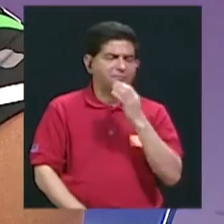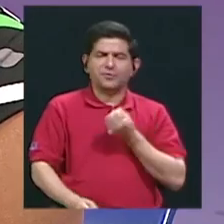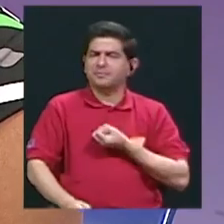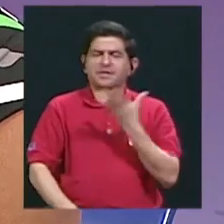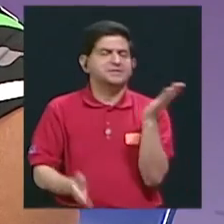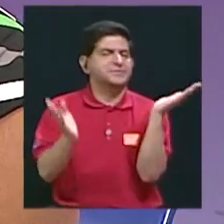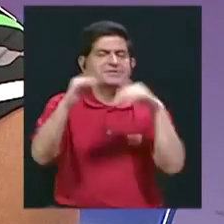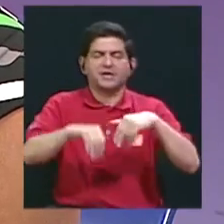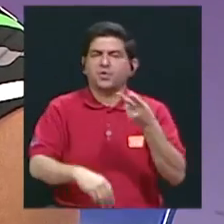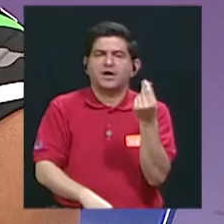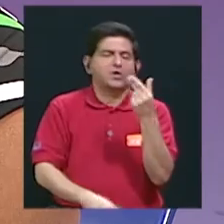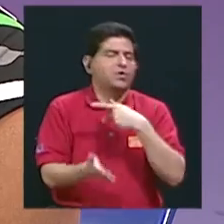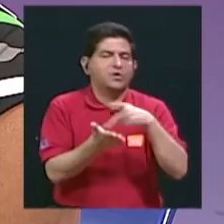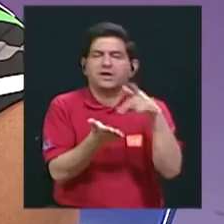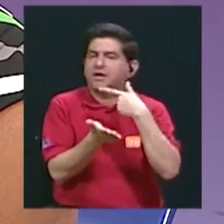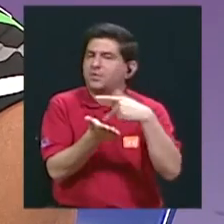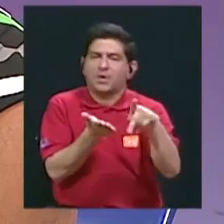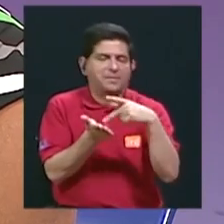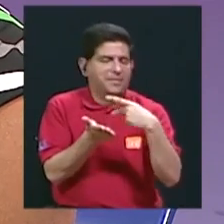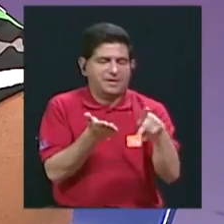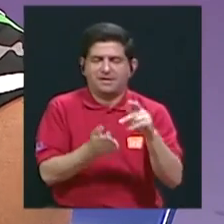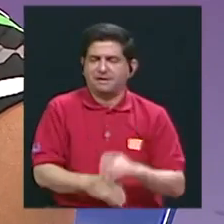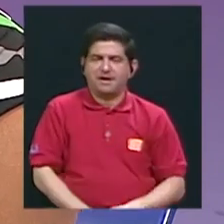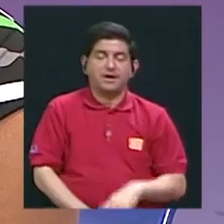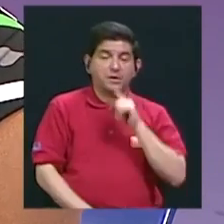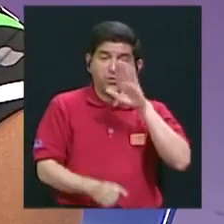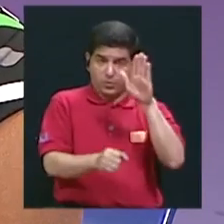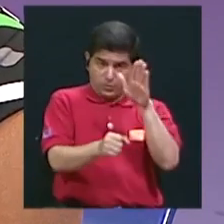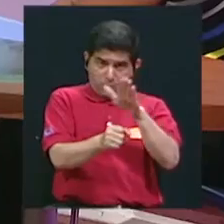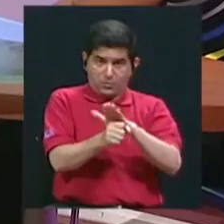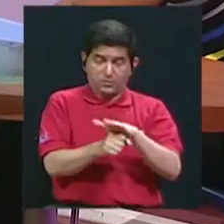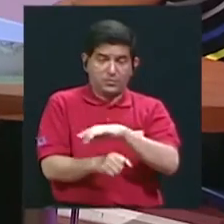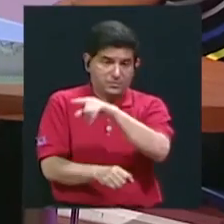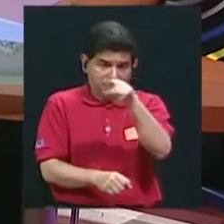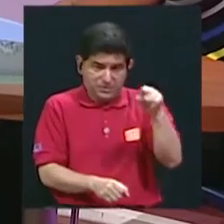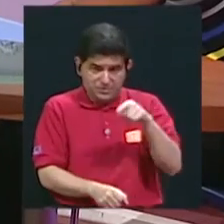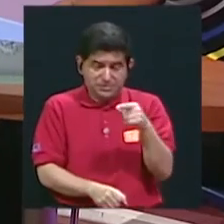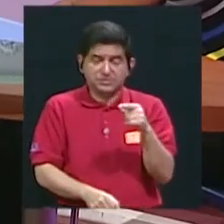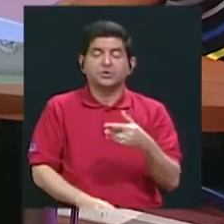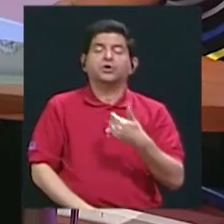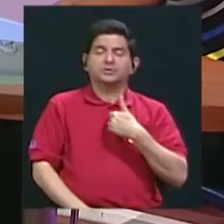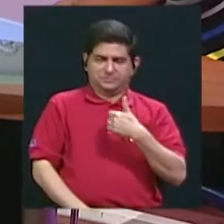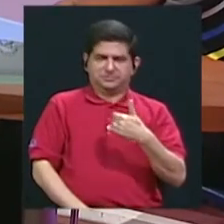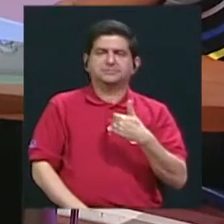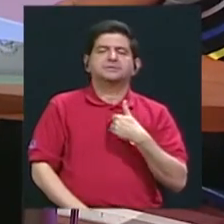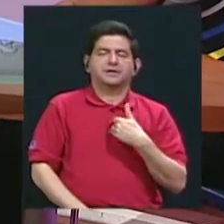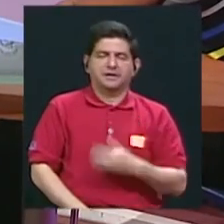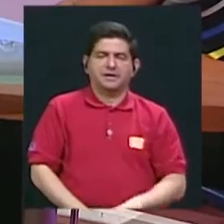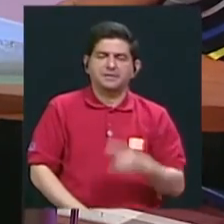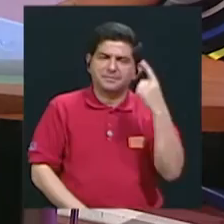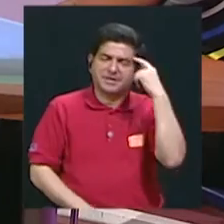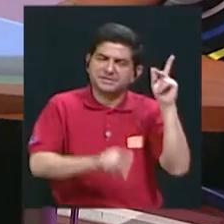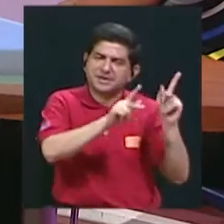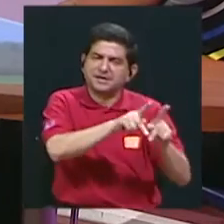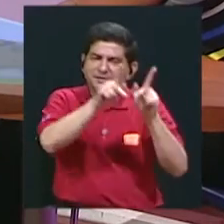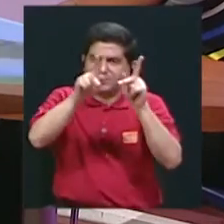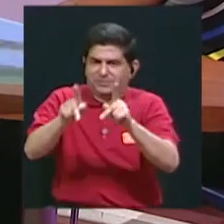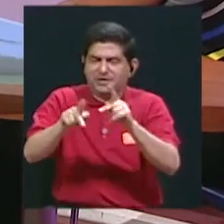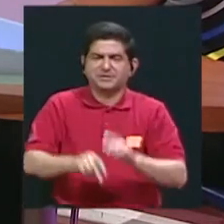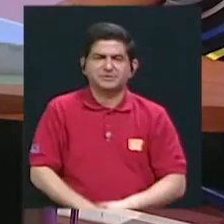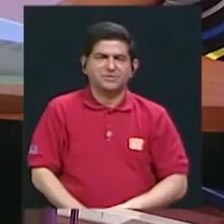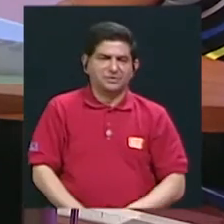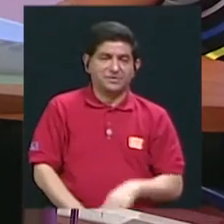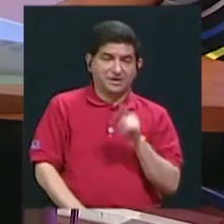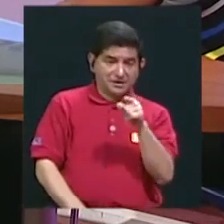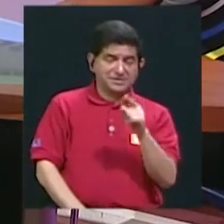ni hay dinero con que pagarlo la el compromiso que ustedes tienen con las personas que se